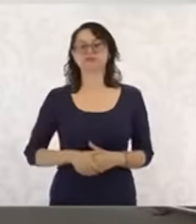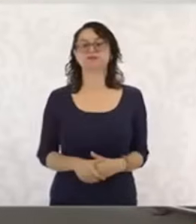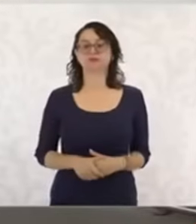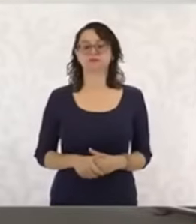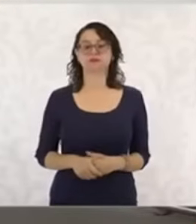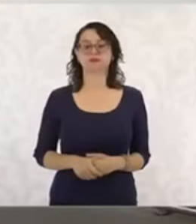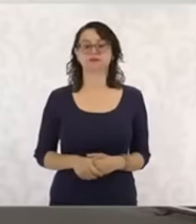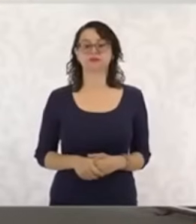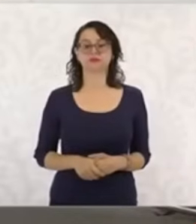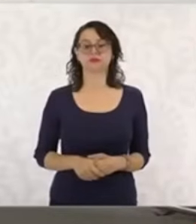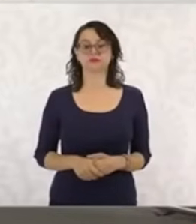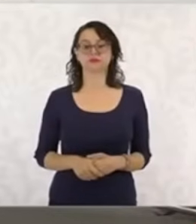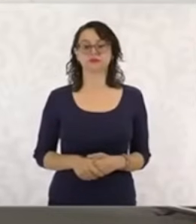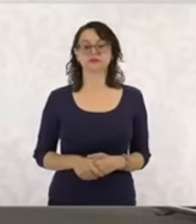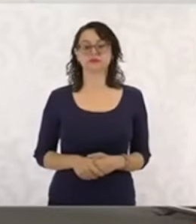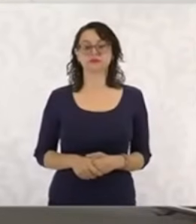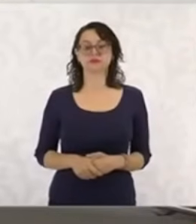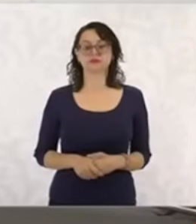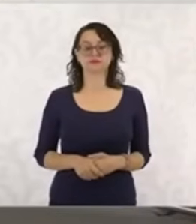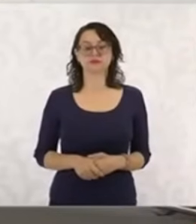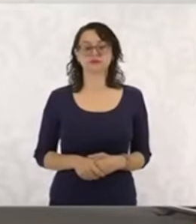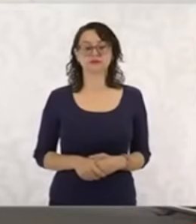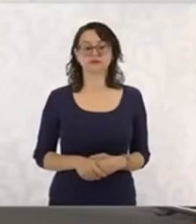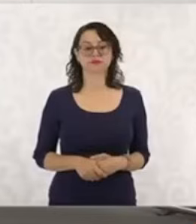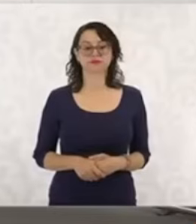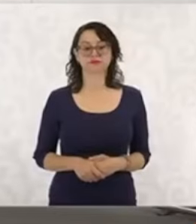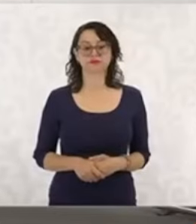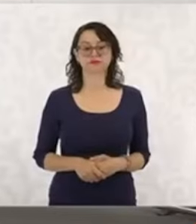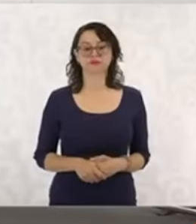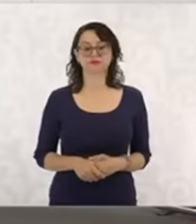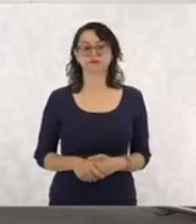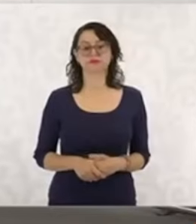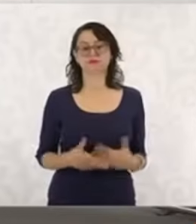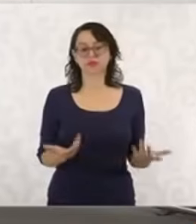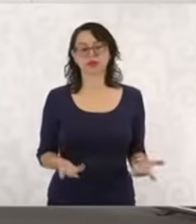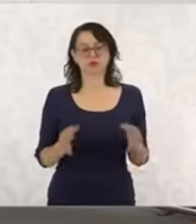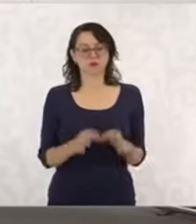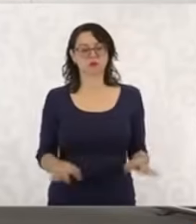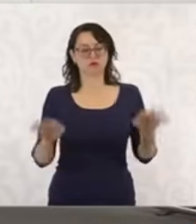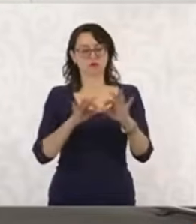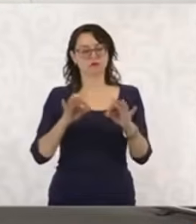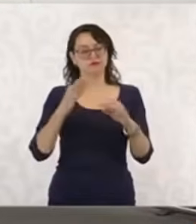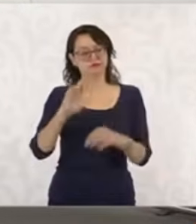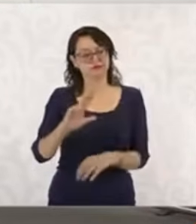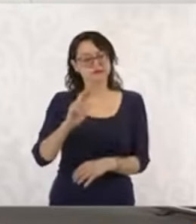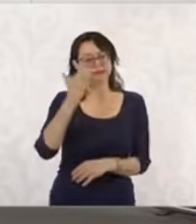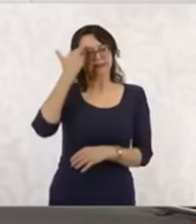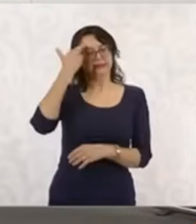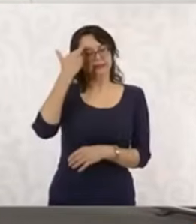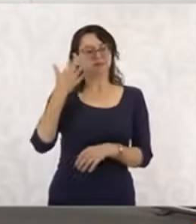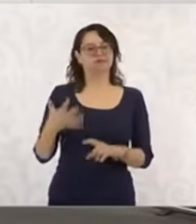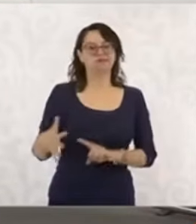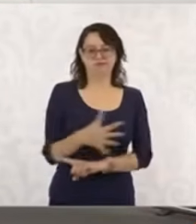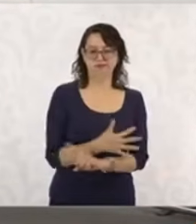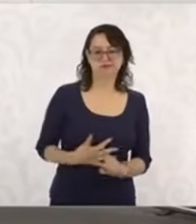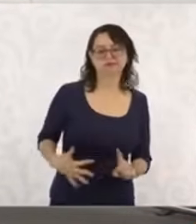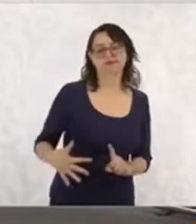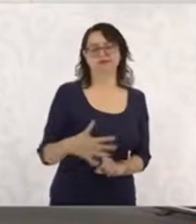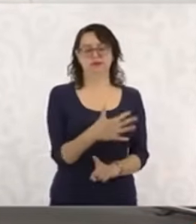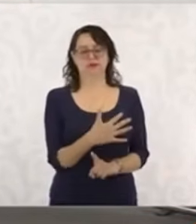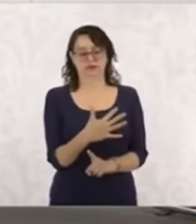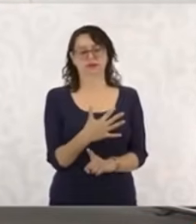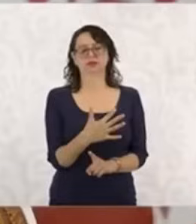Es importante, pasamos a la siguiente lámina, por favor, dar un breve contexto, ¿no? Ya lo refería hace unos días aquí la